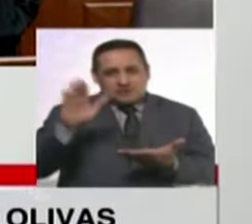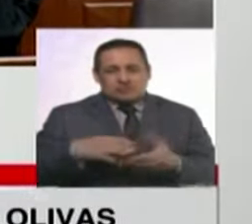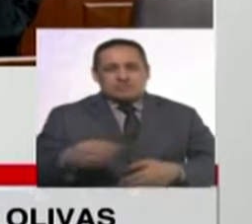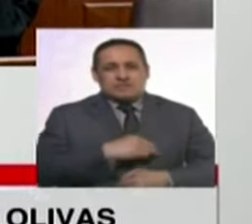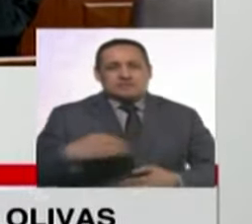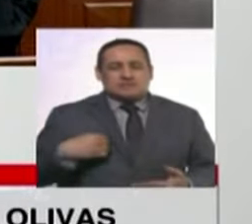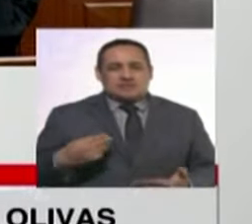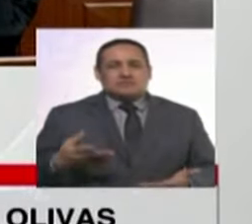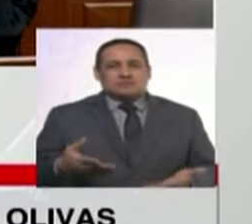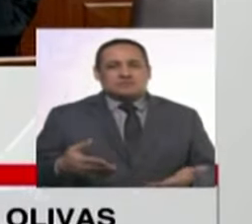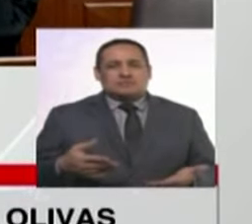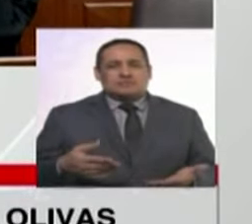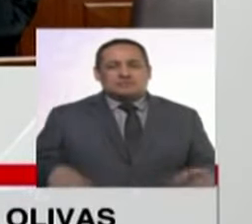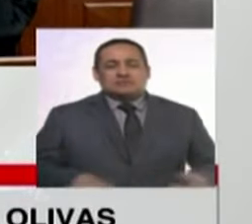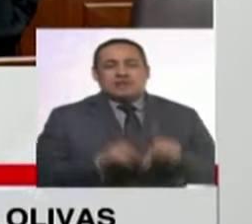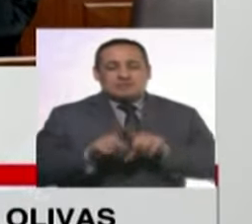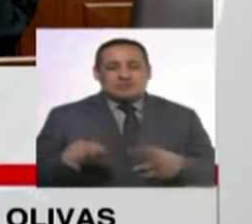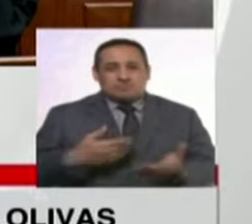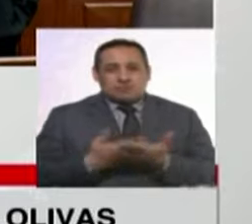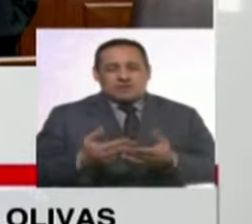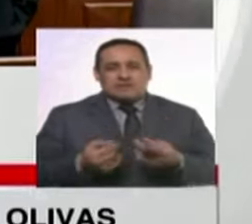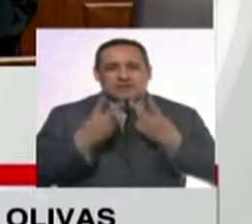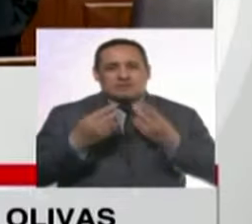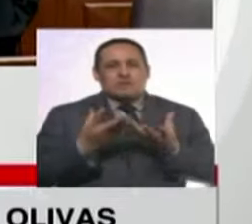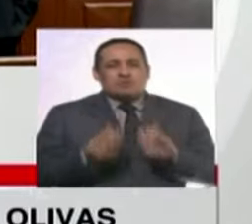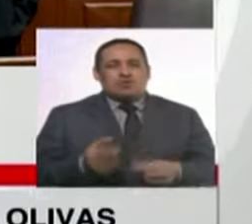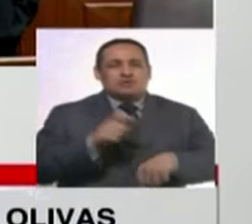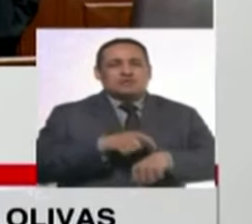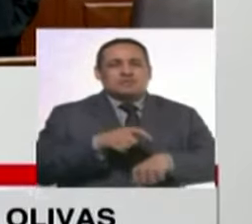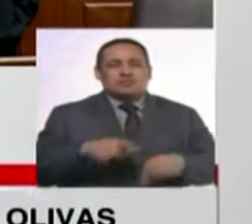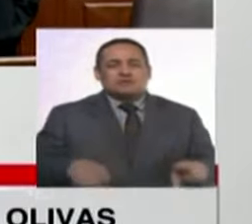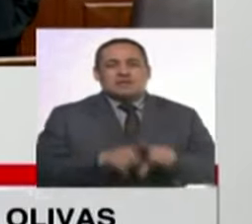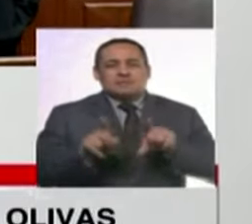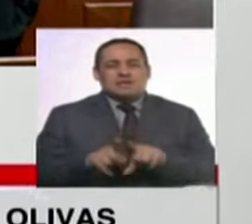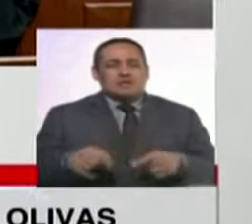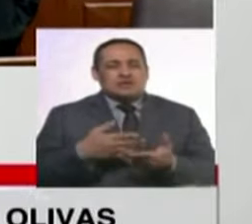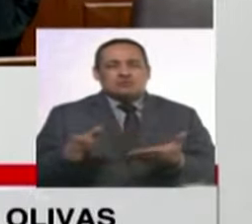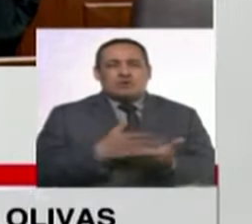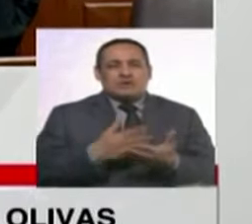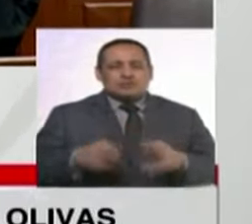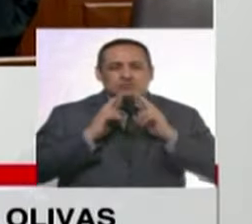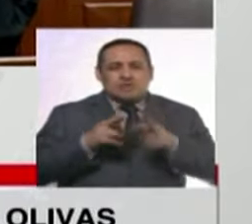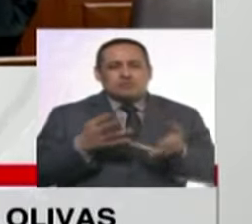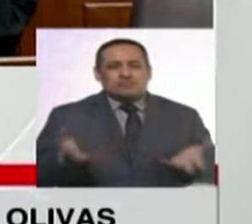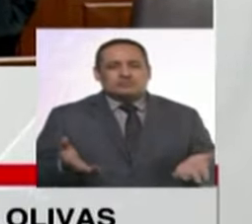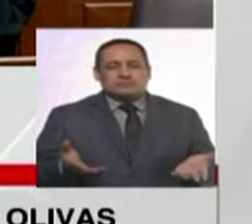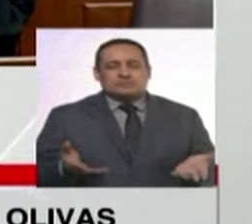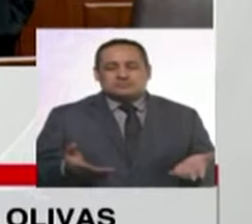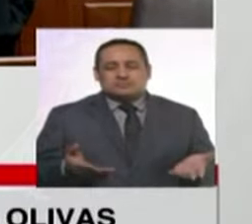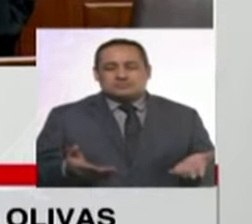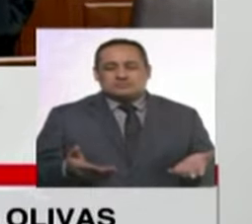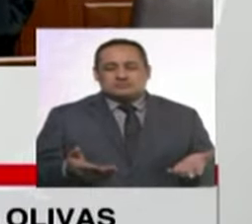ministerio a raíz del poco tiempo que tiene y tampoco hay resultados